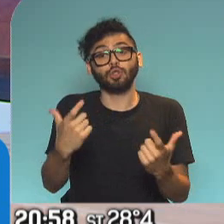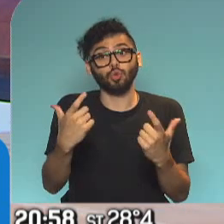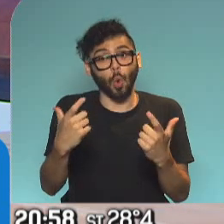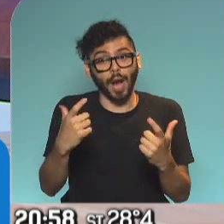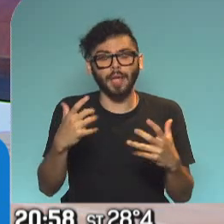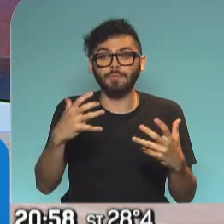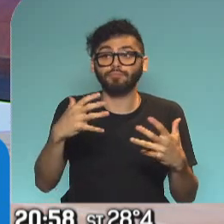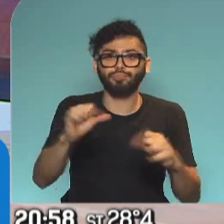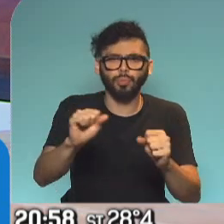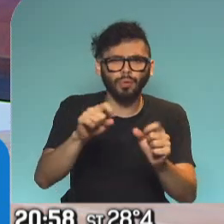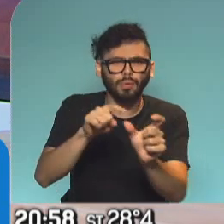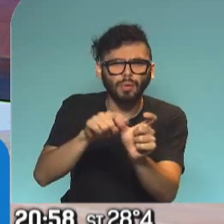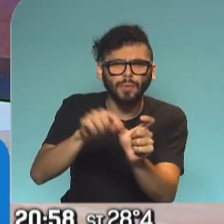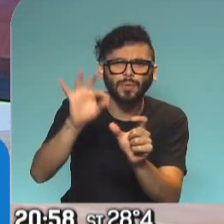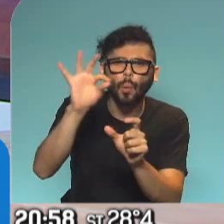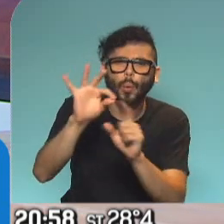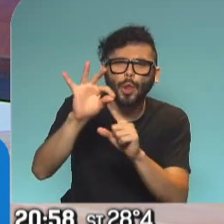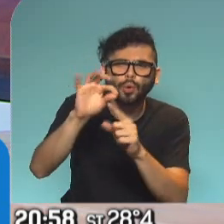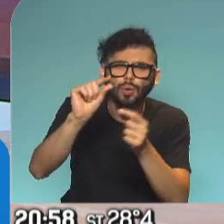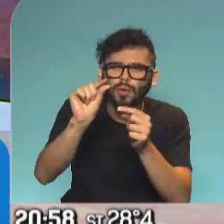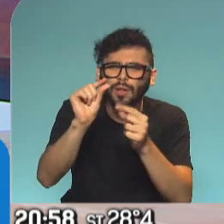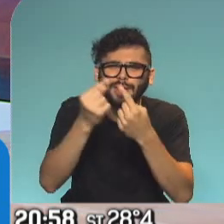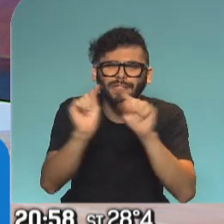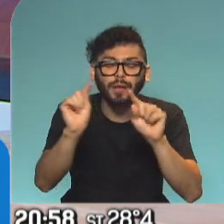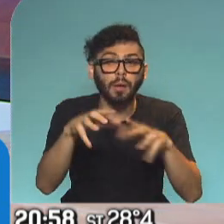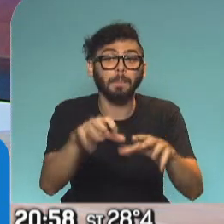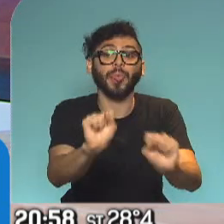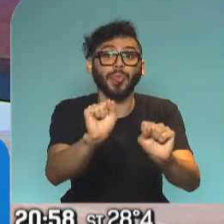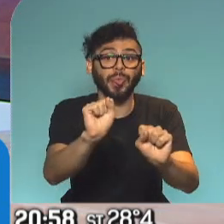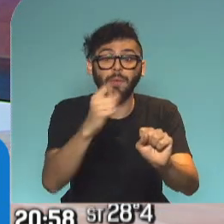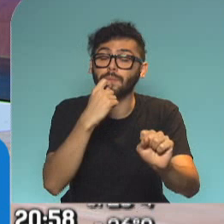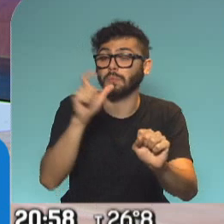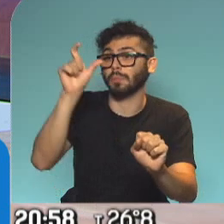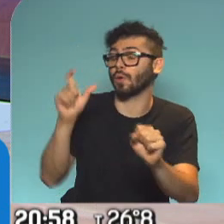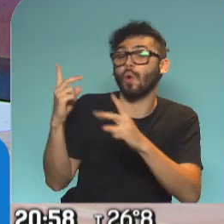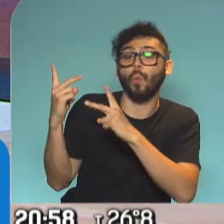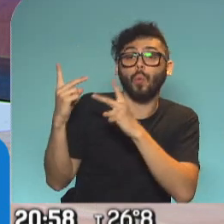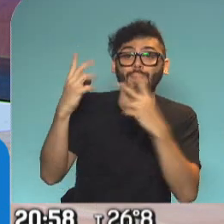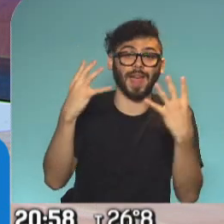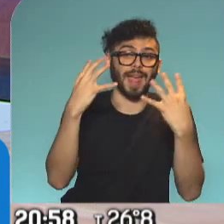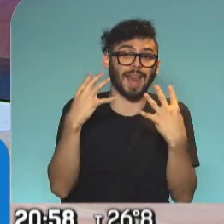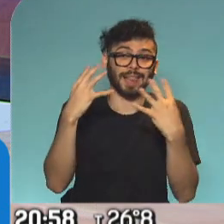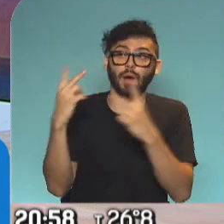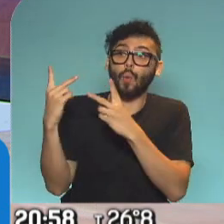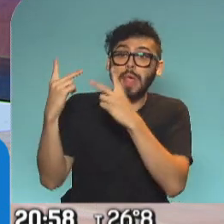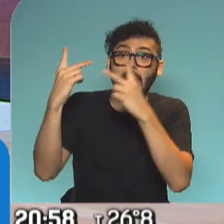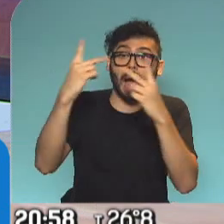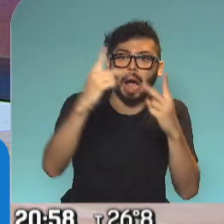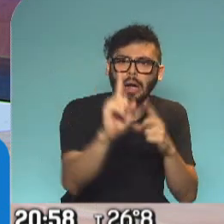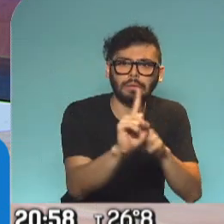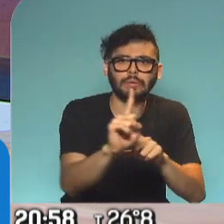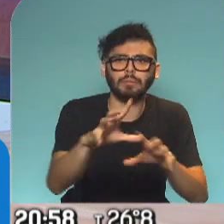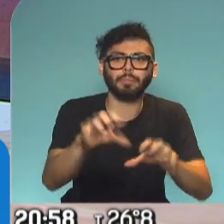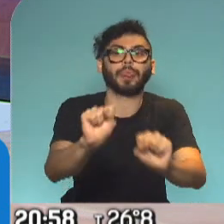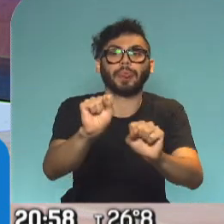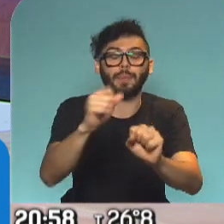esos nuevos casos, esas nuevas cepas, en pacientes que venían de viaje desde Inglaterra, sobre todo. Como ocurrió